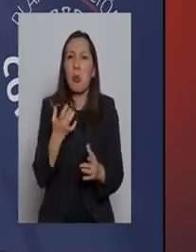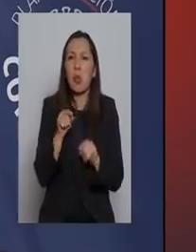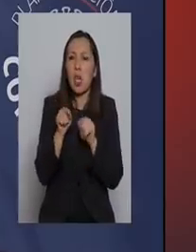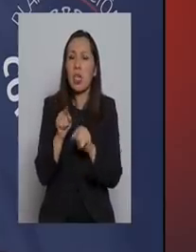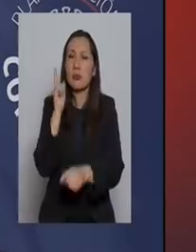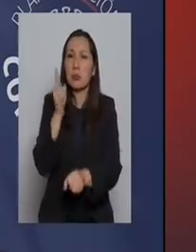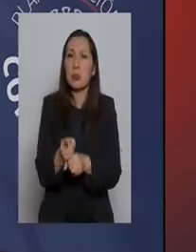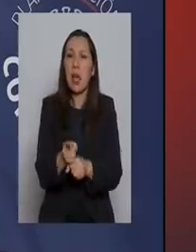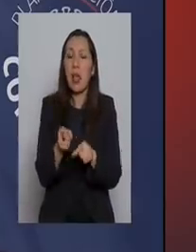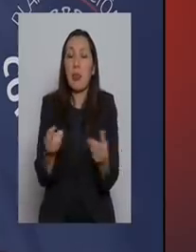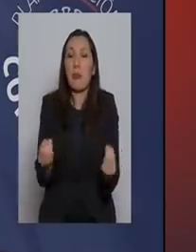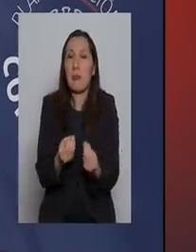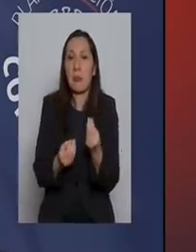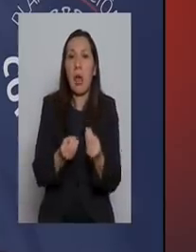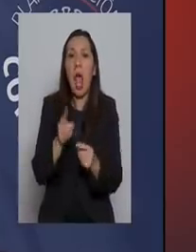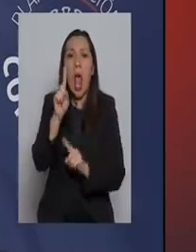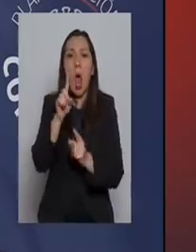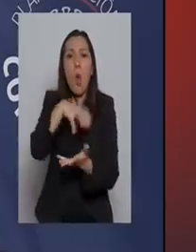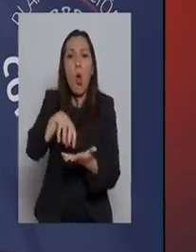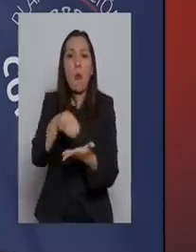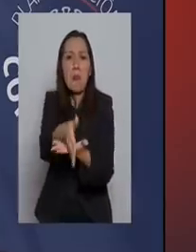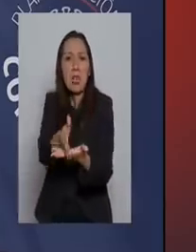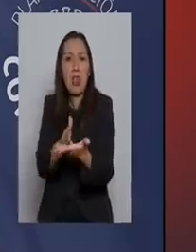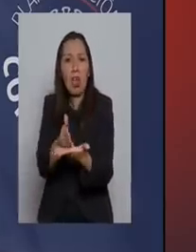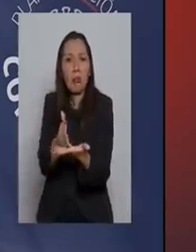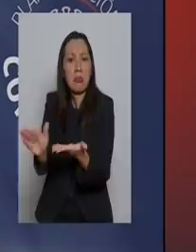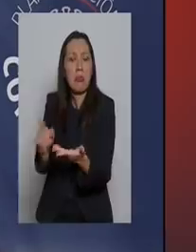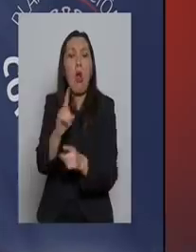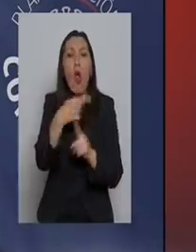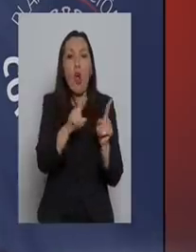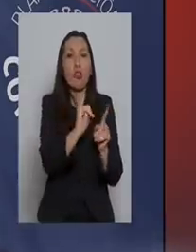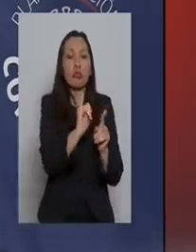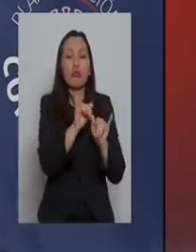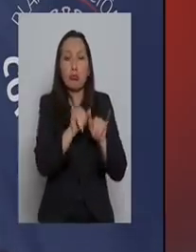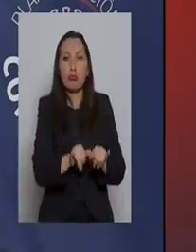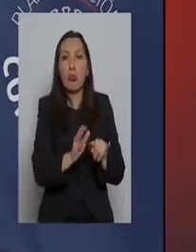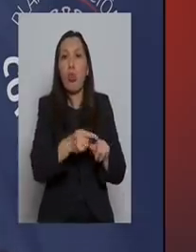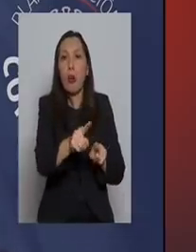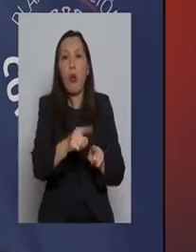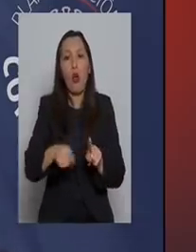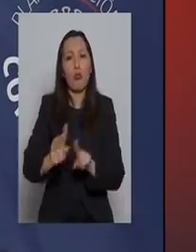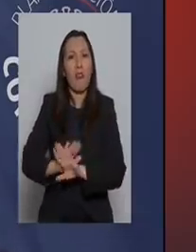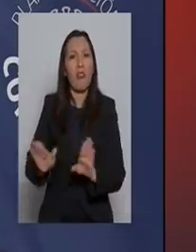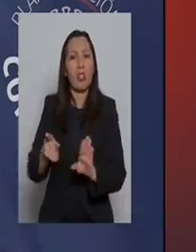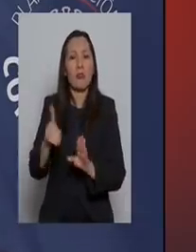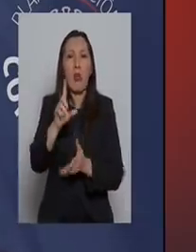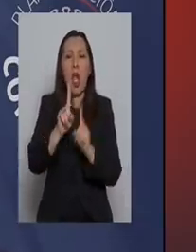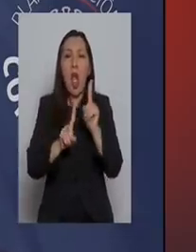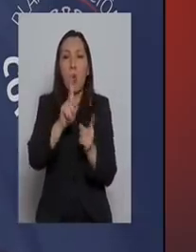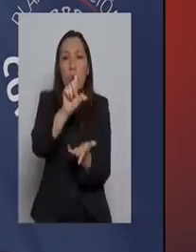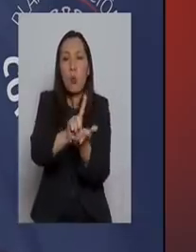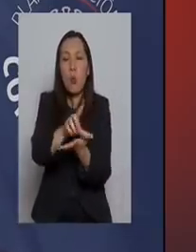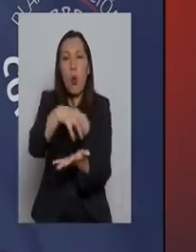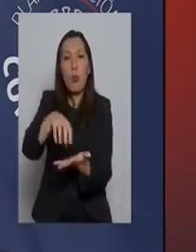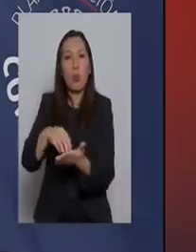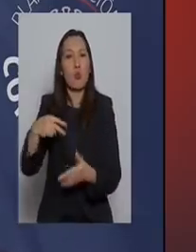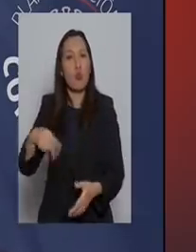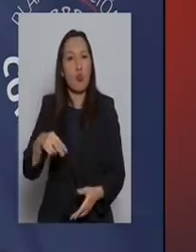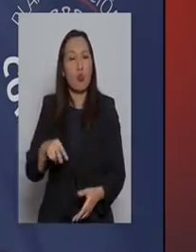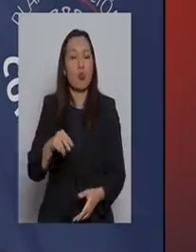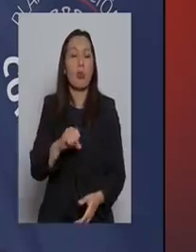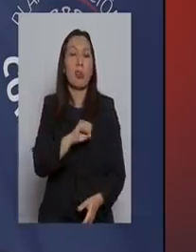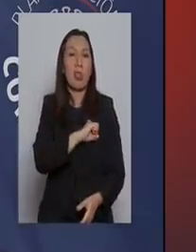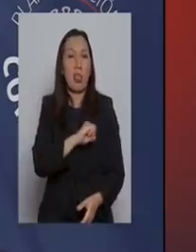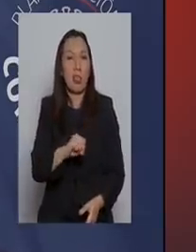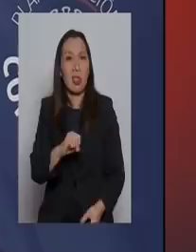toma esta determinación, finalmente, de partir algunas comunas, sacar a otras y mantener a ciertos puntos de las comunas de Santiago, también de Ñuñoa y Las